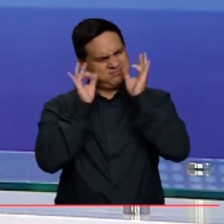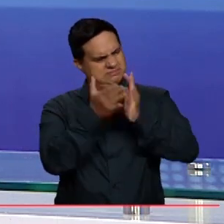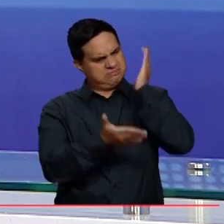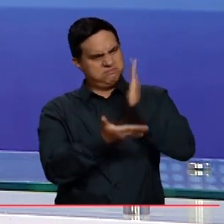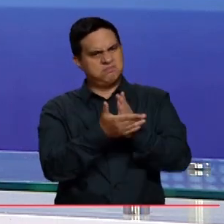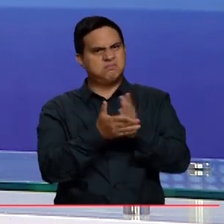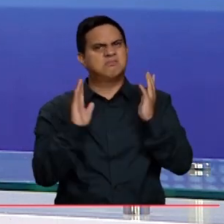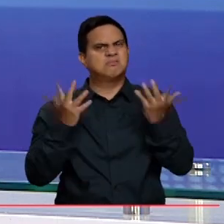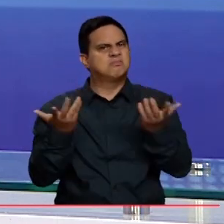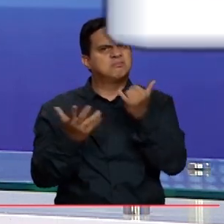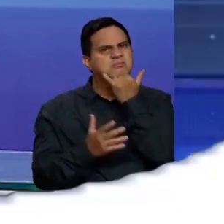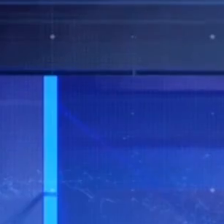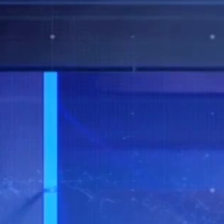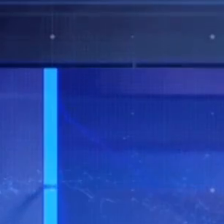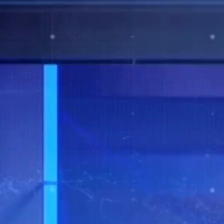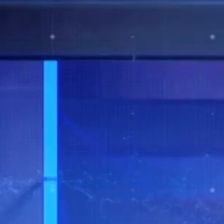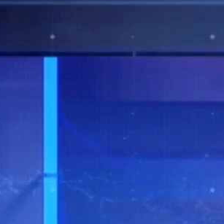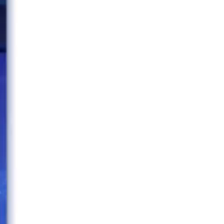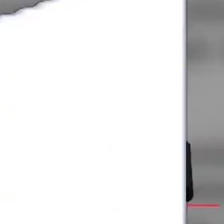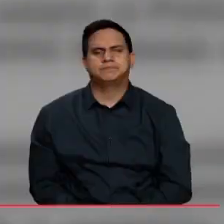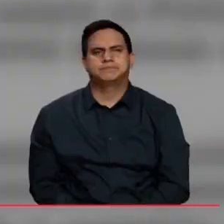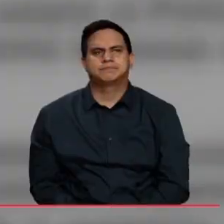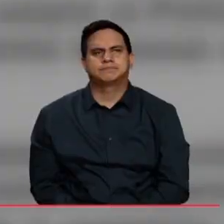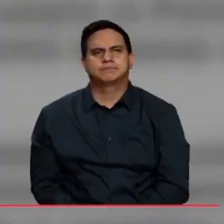Aquí les contamos.